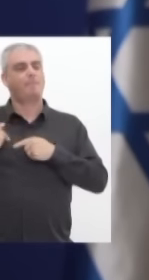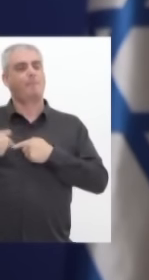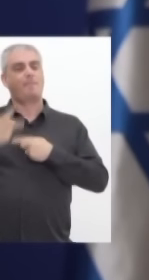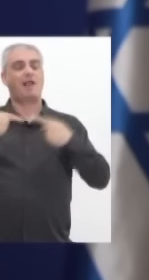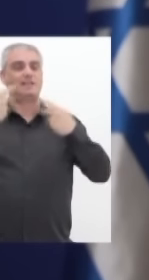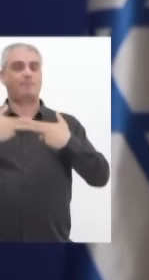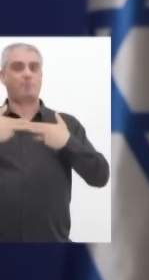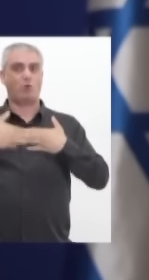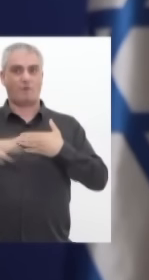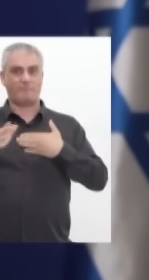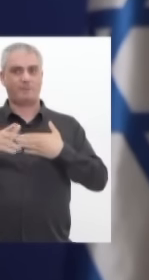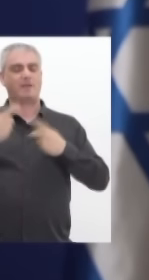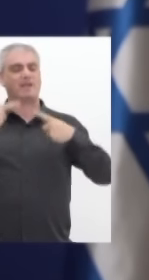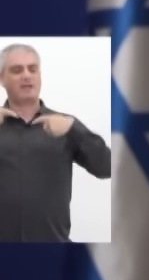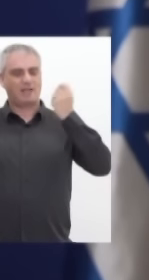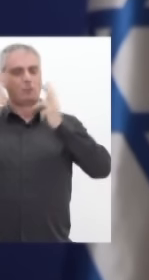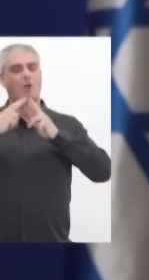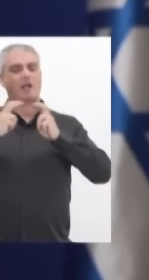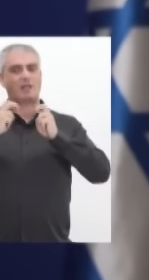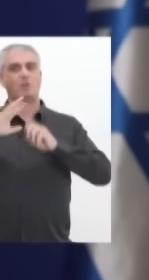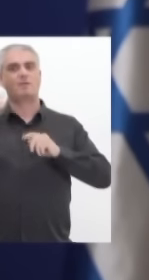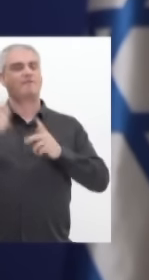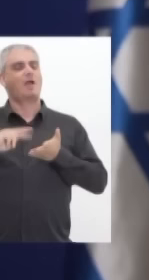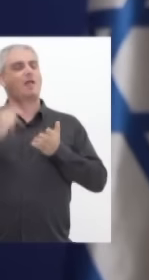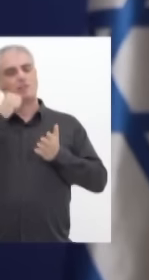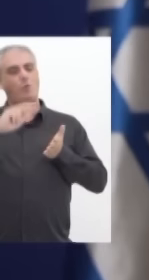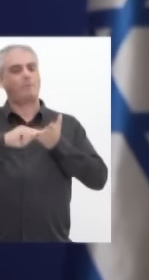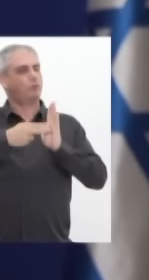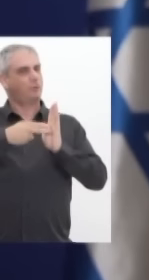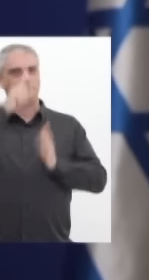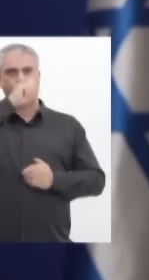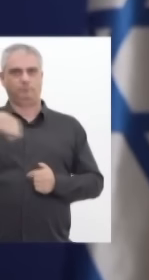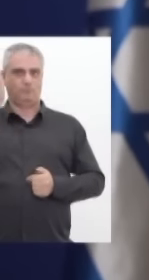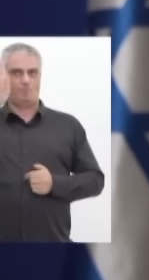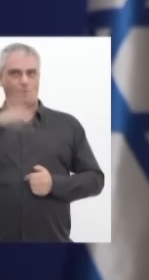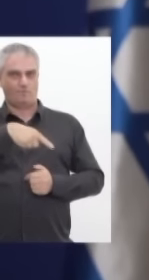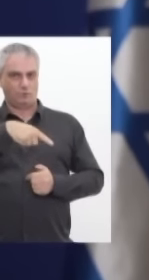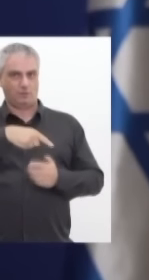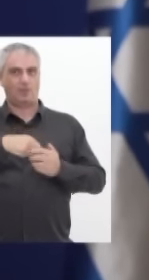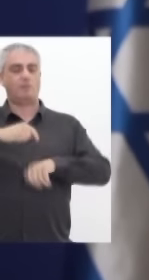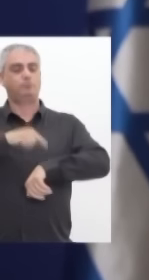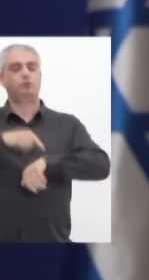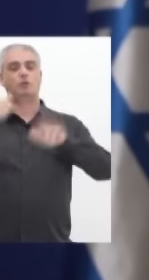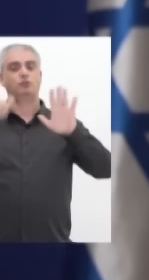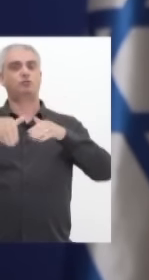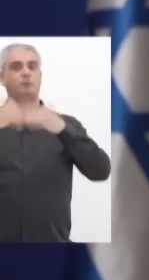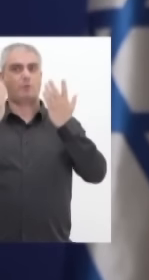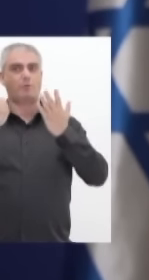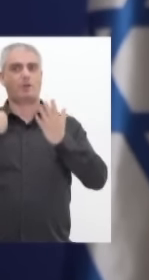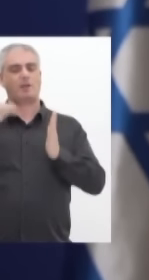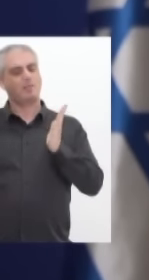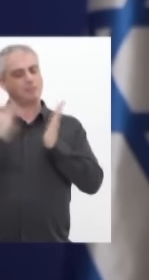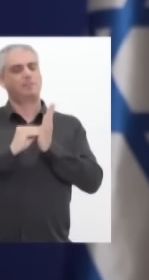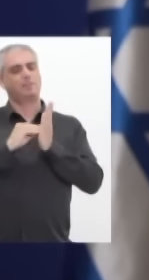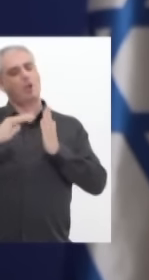han trajado diríamos de forma enérgica y al mismo tiempo para repeler esta oleada de drones